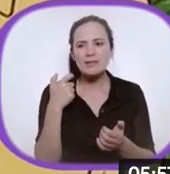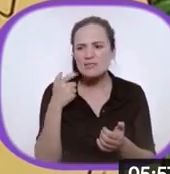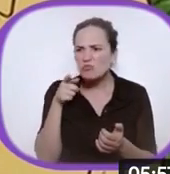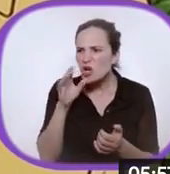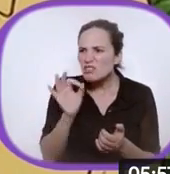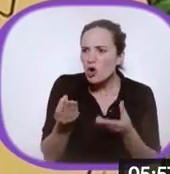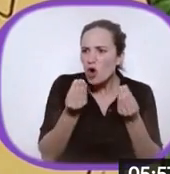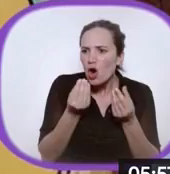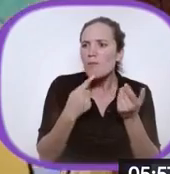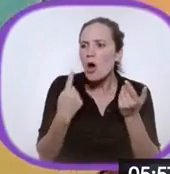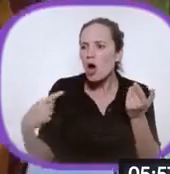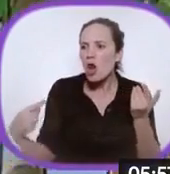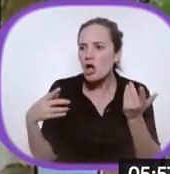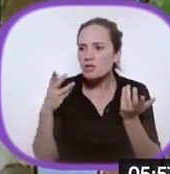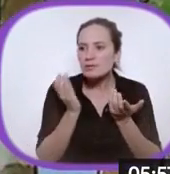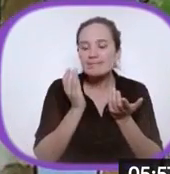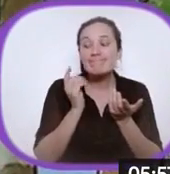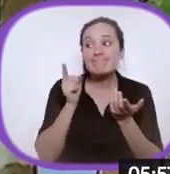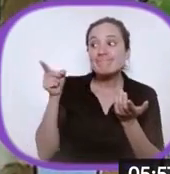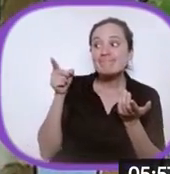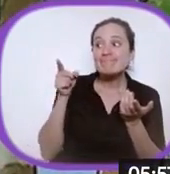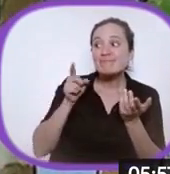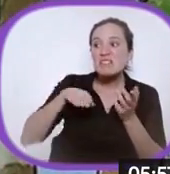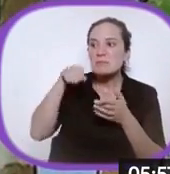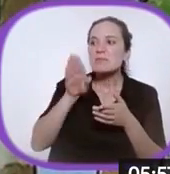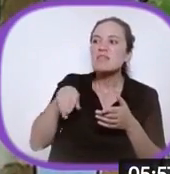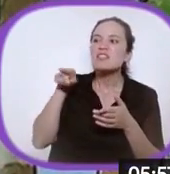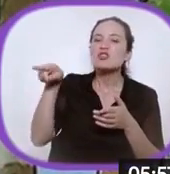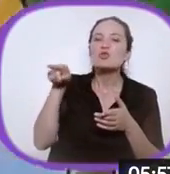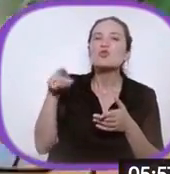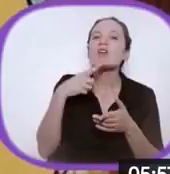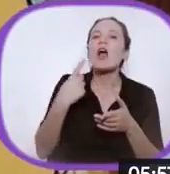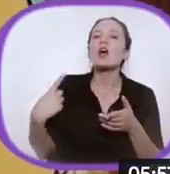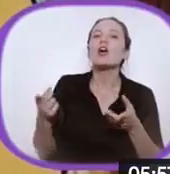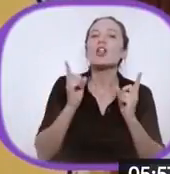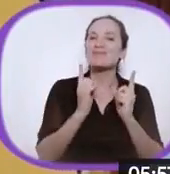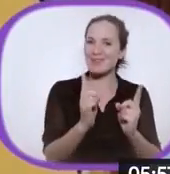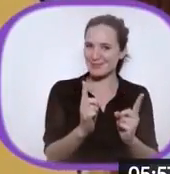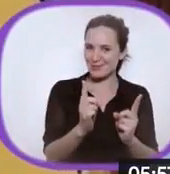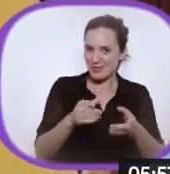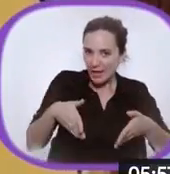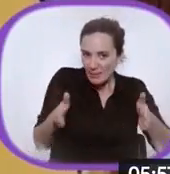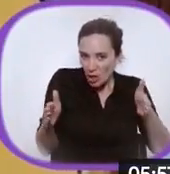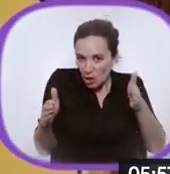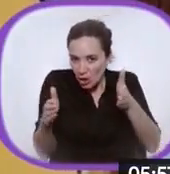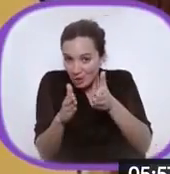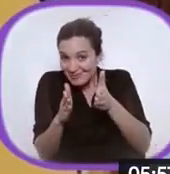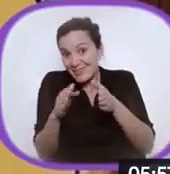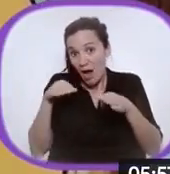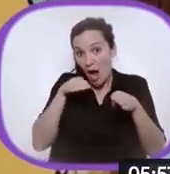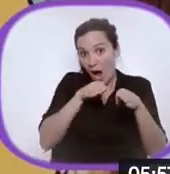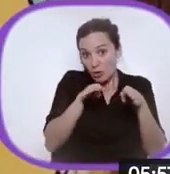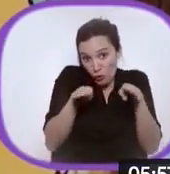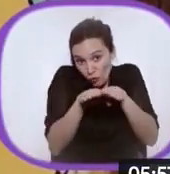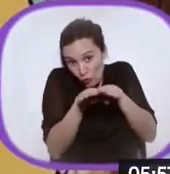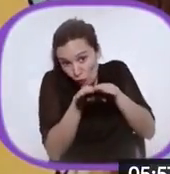el color del auto, Hay una mancha de pintura crema en ese árbol donde el camino es estrecho. ¿Y recuerdan? Cuando llegamos al